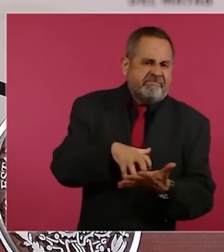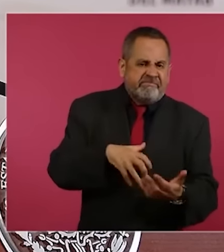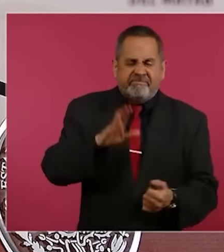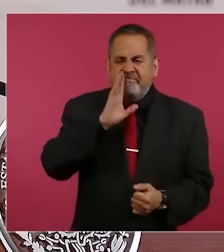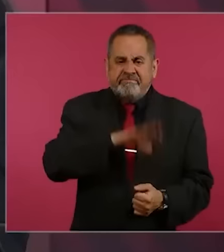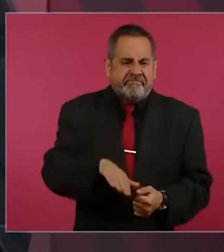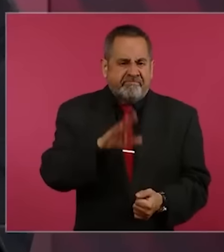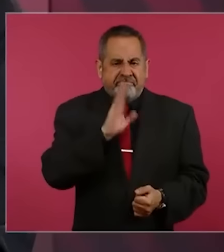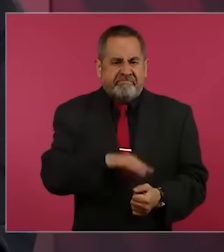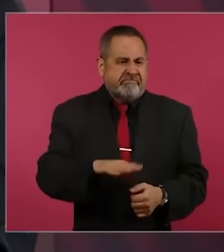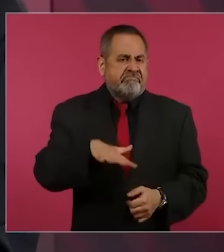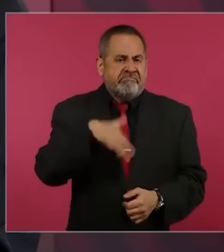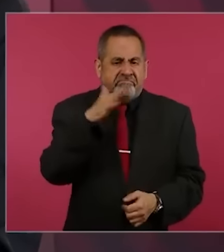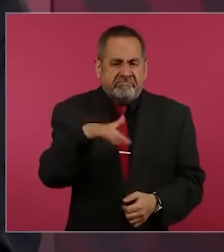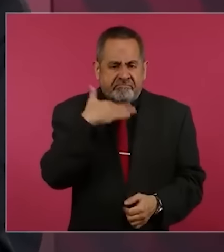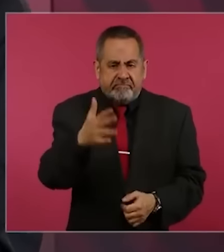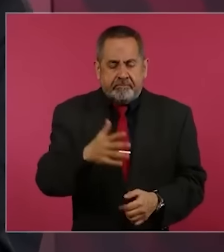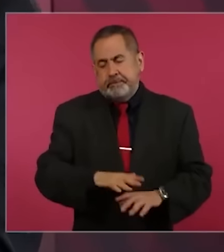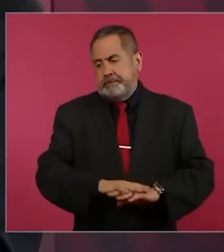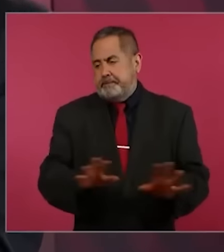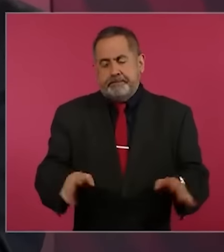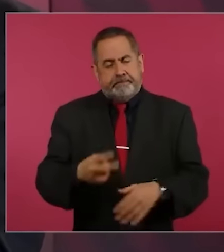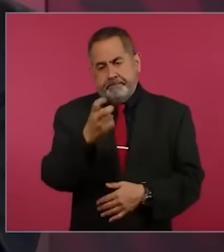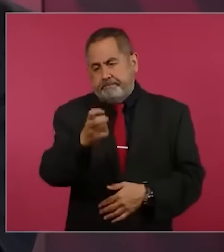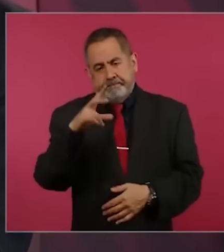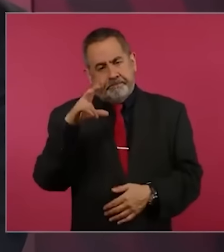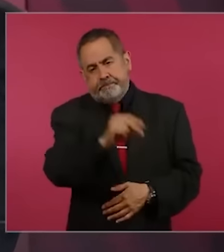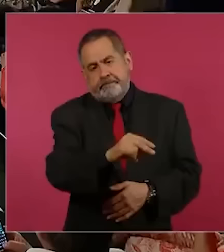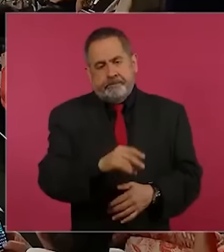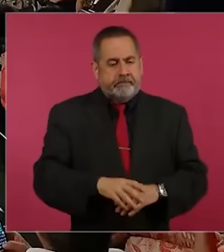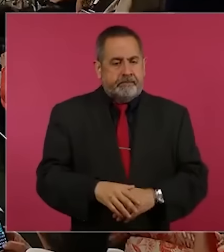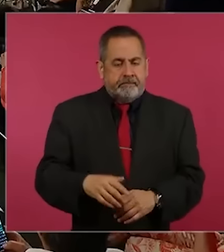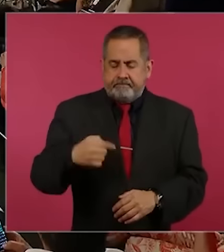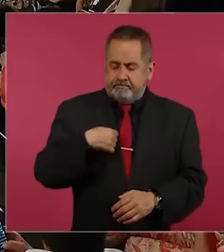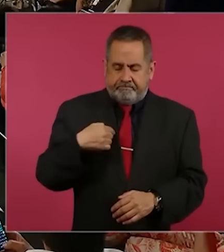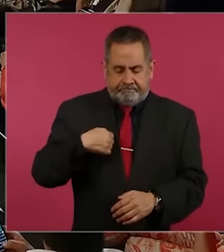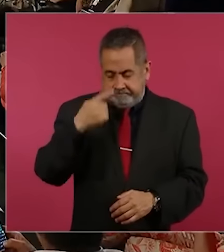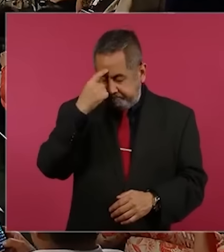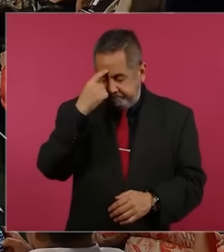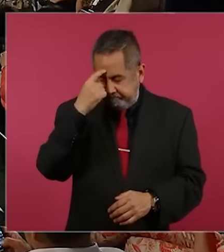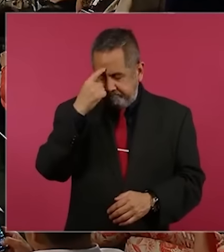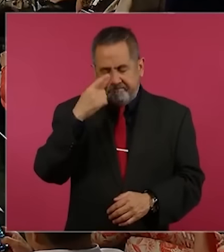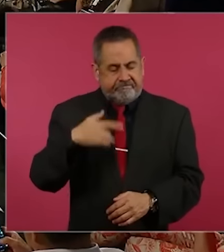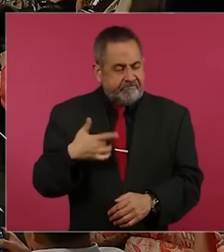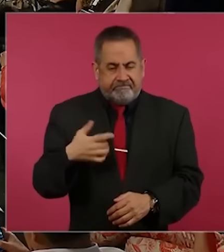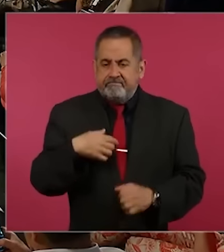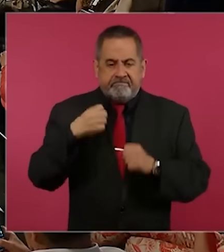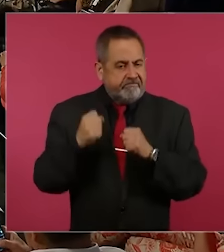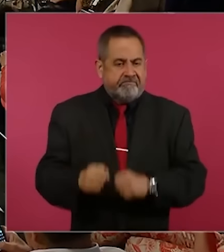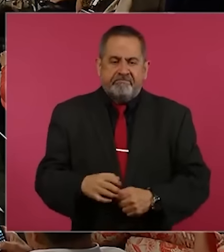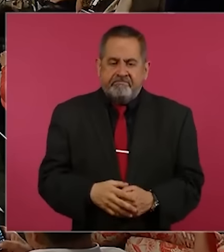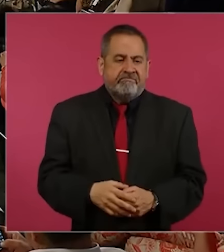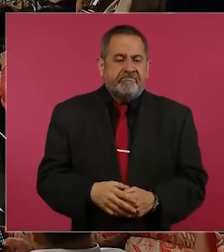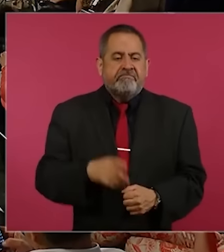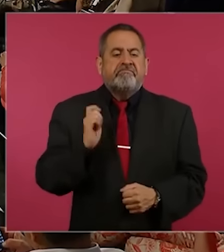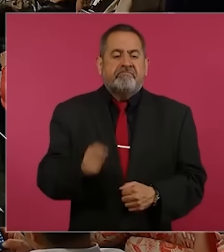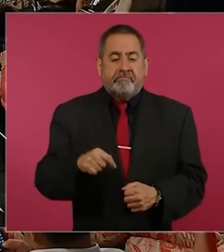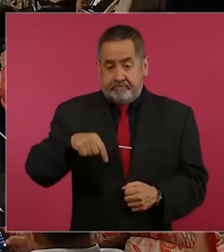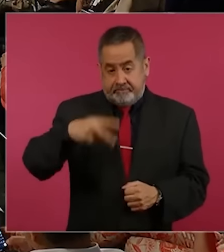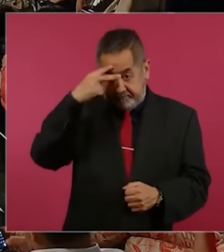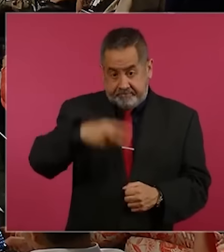Estamos en contra de la corrupción. Yo cada vez estoy más convencido de que el principal problema